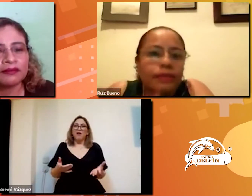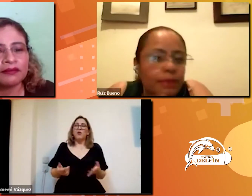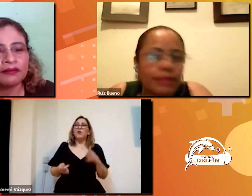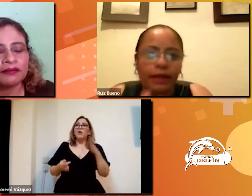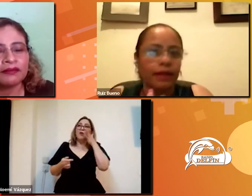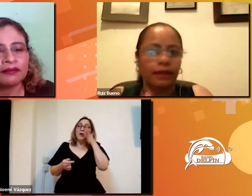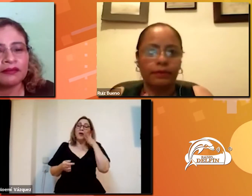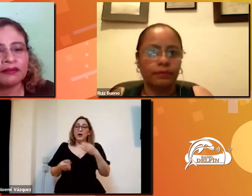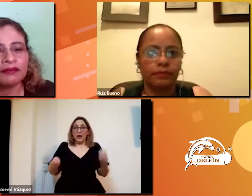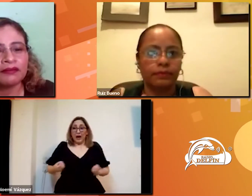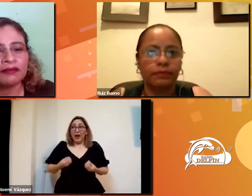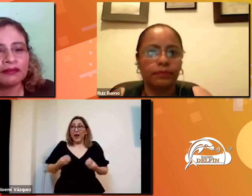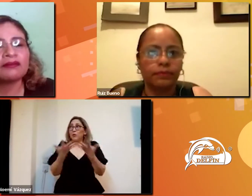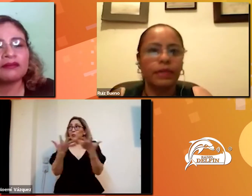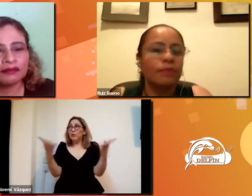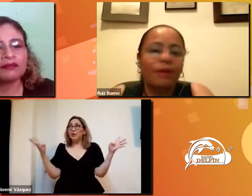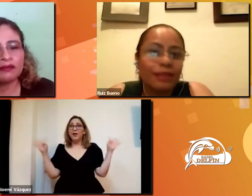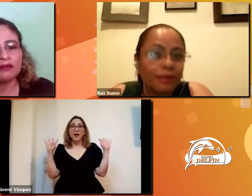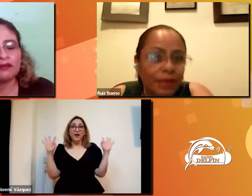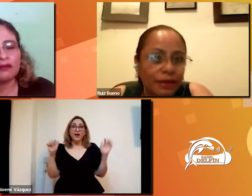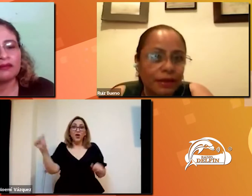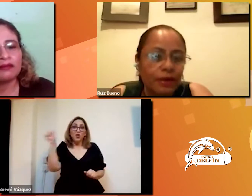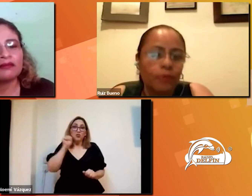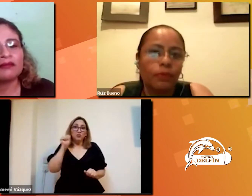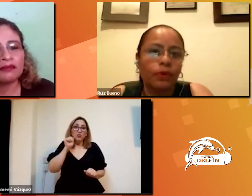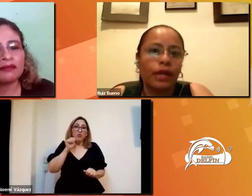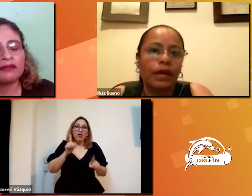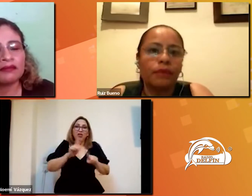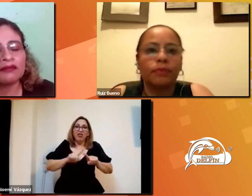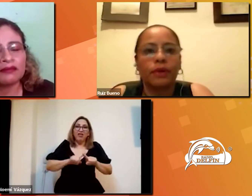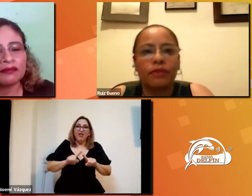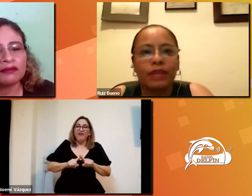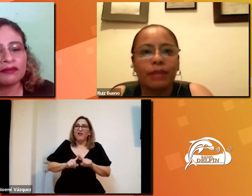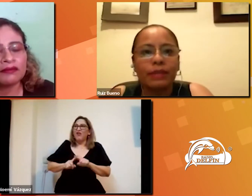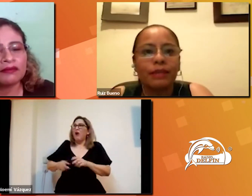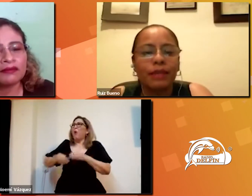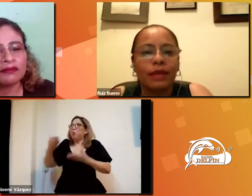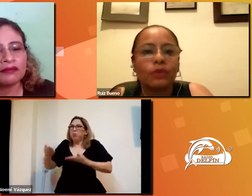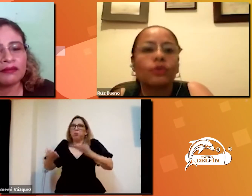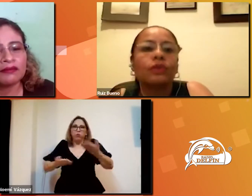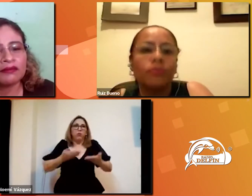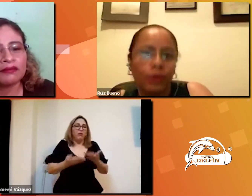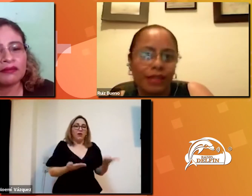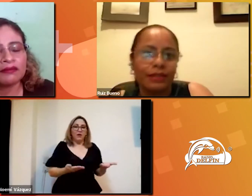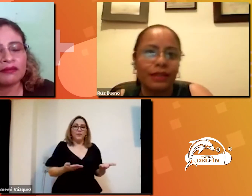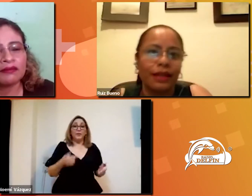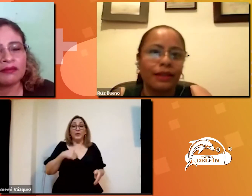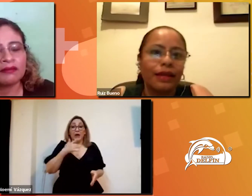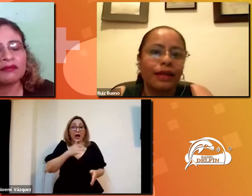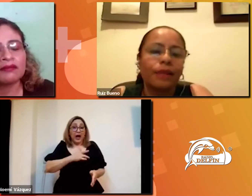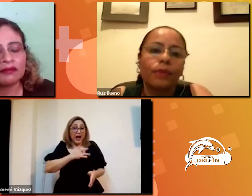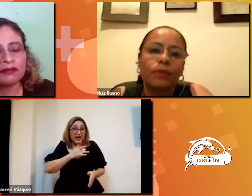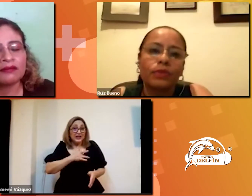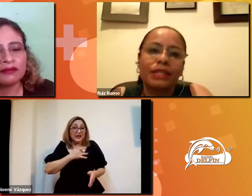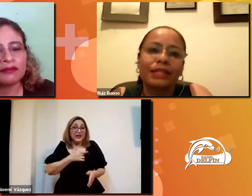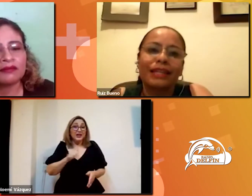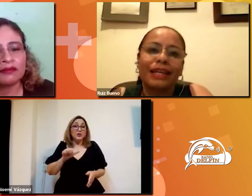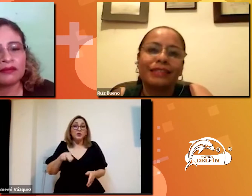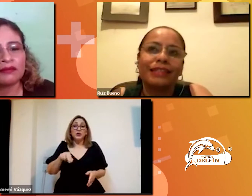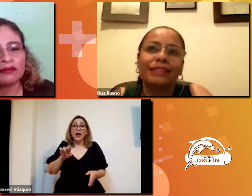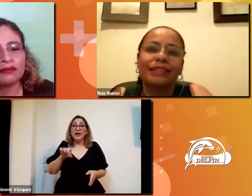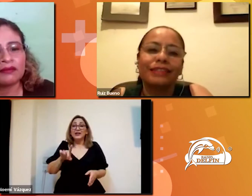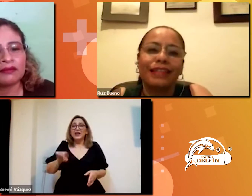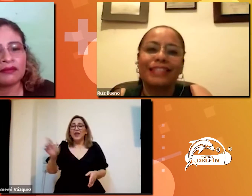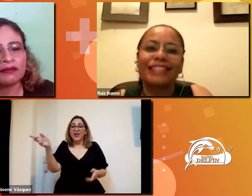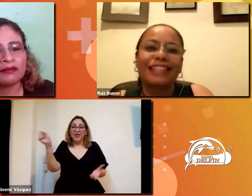La ansiedad va a estar ahí, y me va a servir, porque finalmente también hay otro tipo de ansiedad que podemos sentir, que